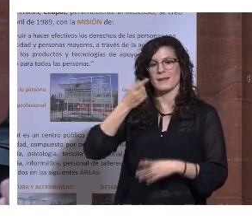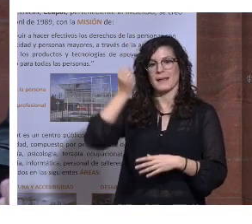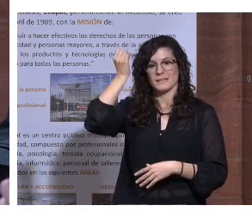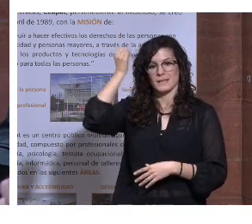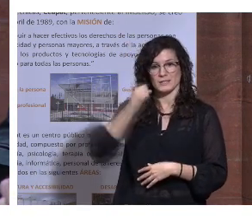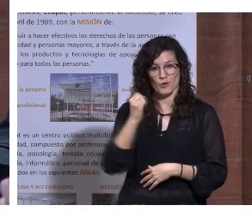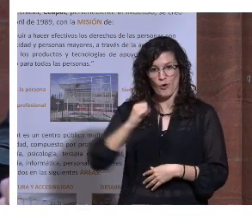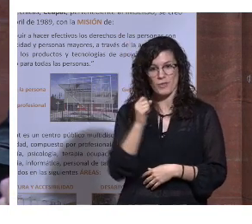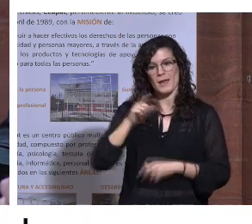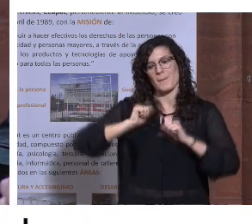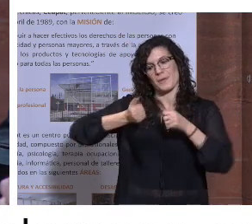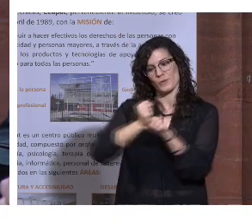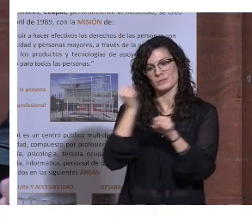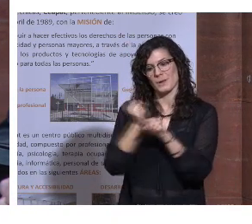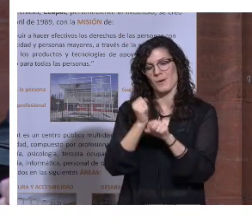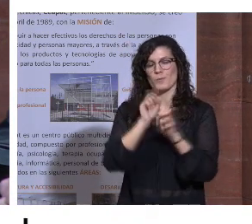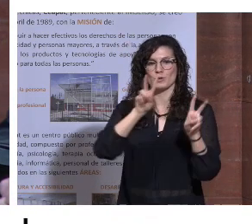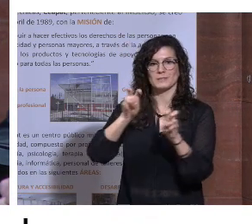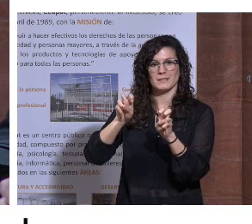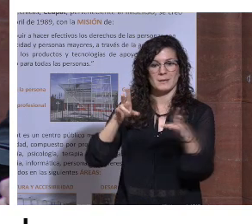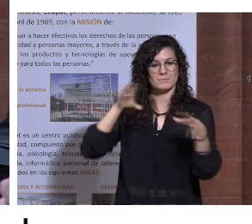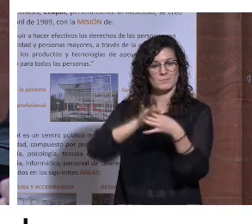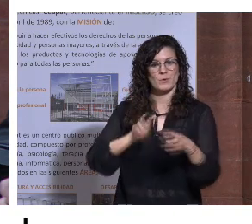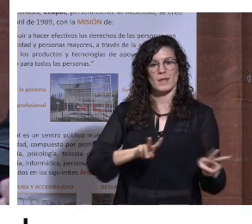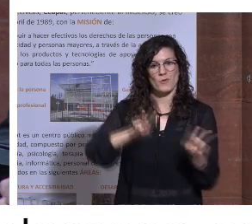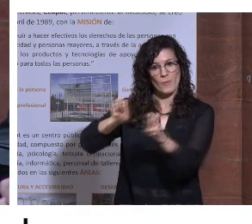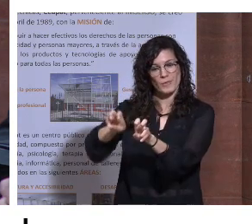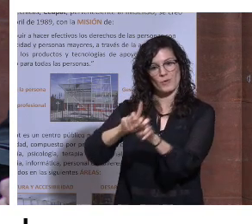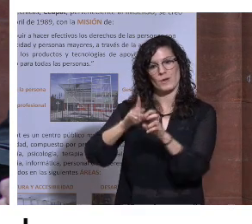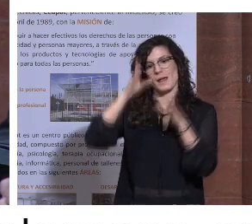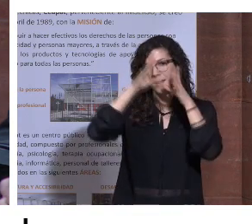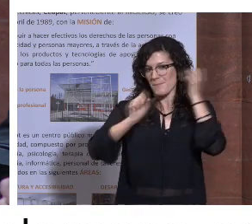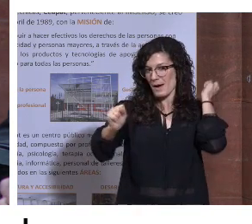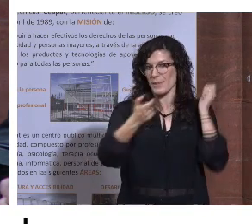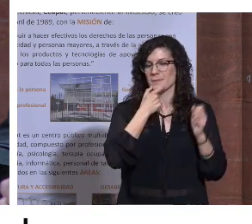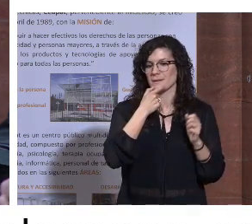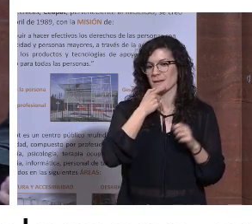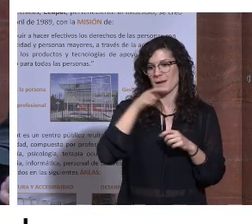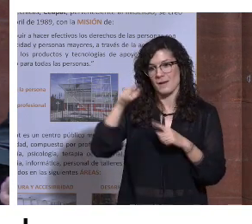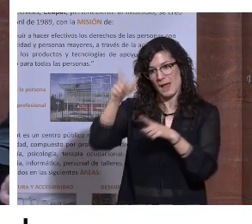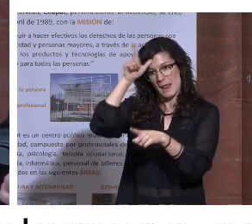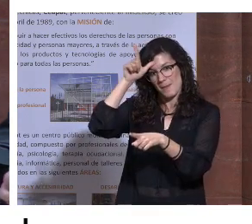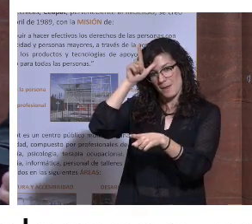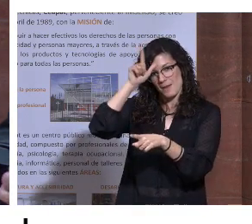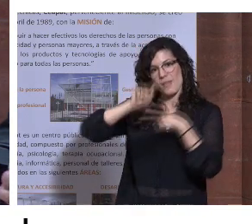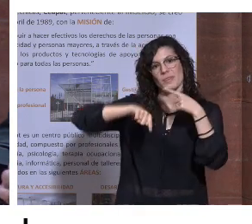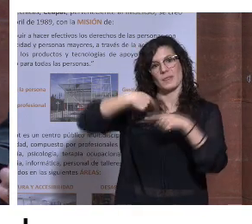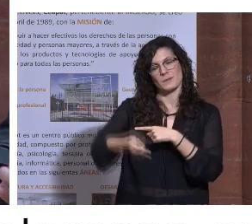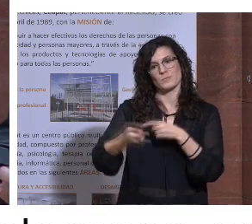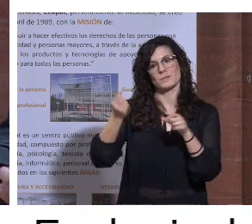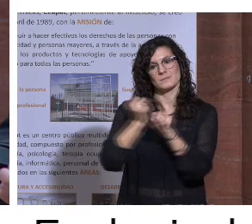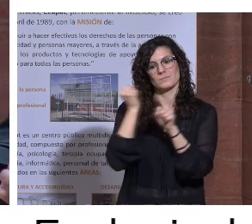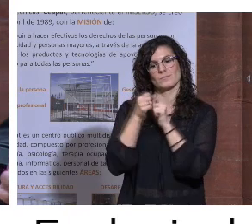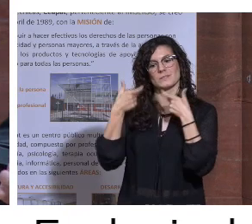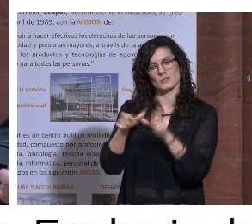de trabajo en temas relacionados con innovación en la Embajada Británica en Alemania y luego, después de unos años trabajando en el sector privado